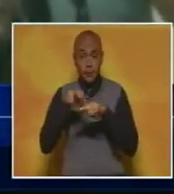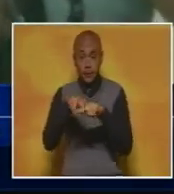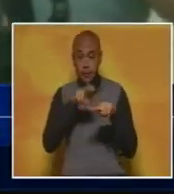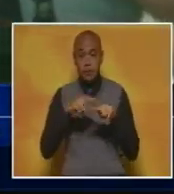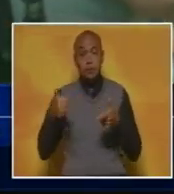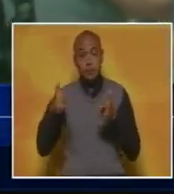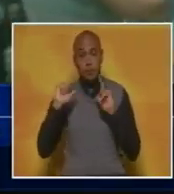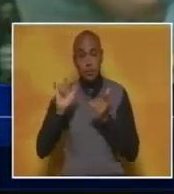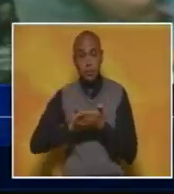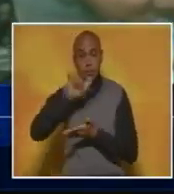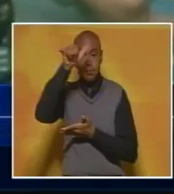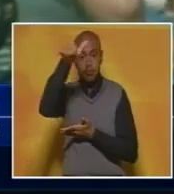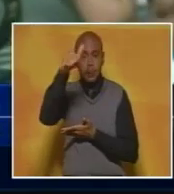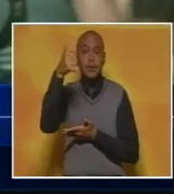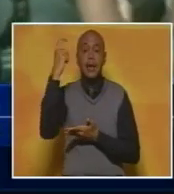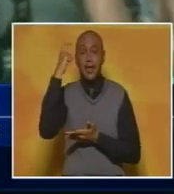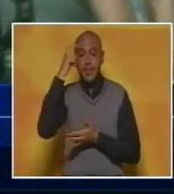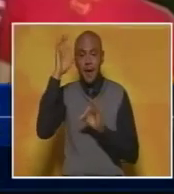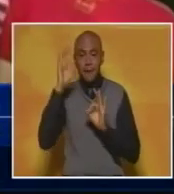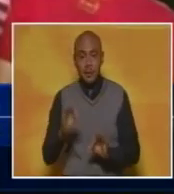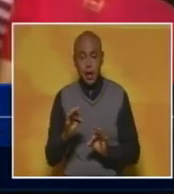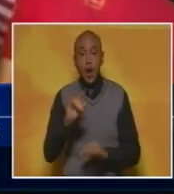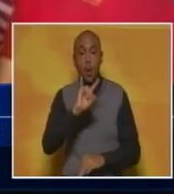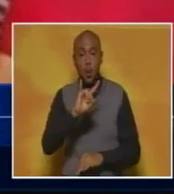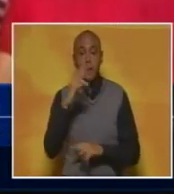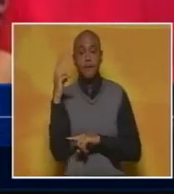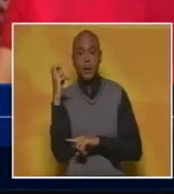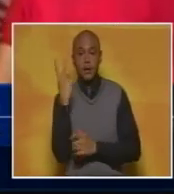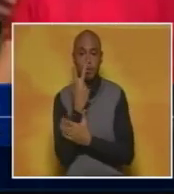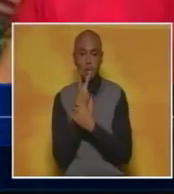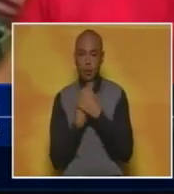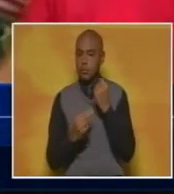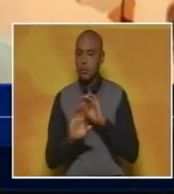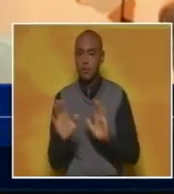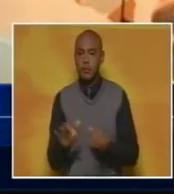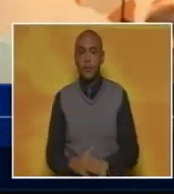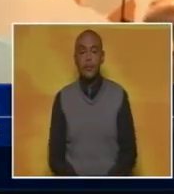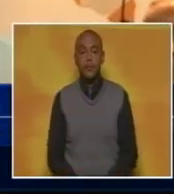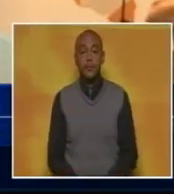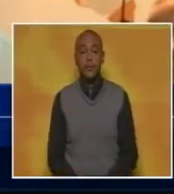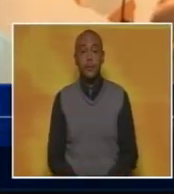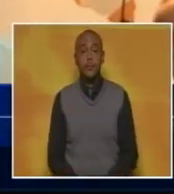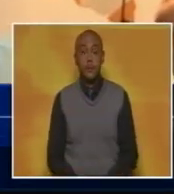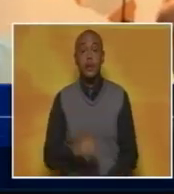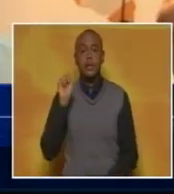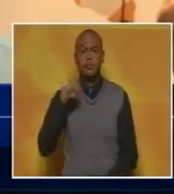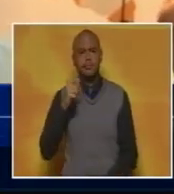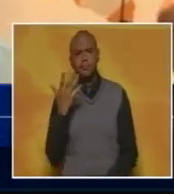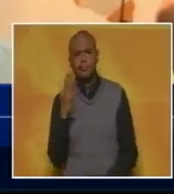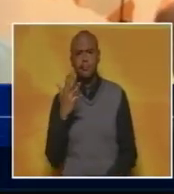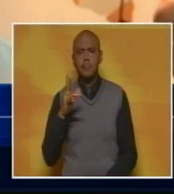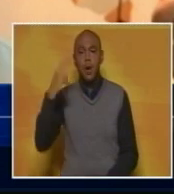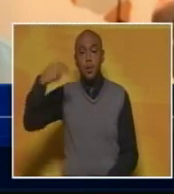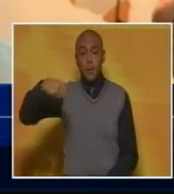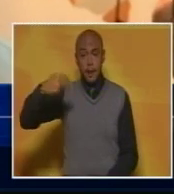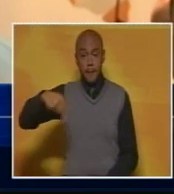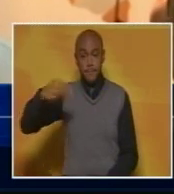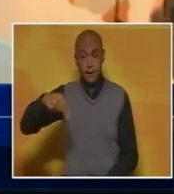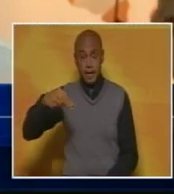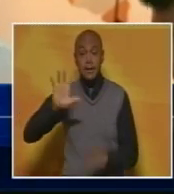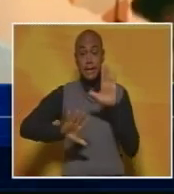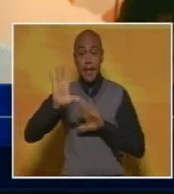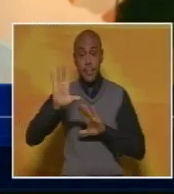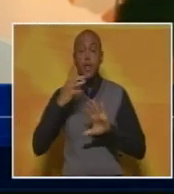nueva ruta y los vuelos serán los días lunes y viernes. Ya para el 15 de noviembre